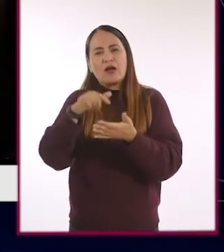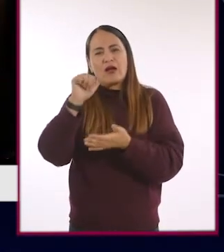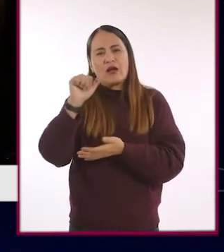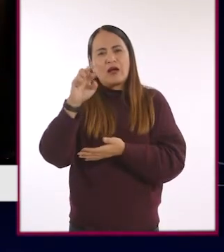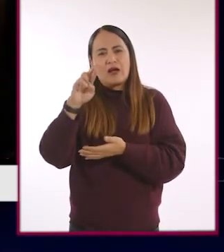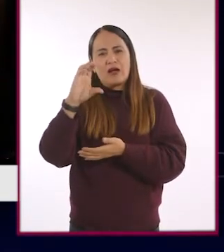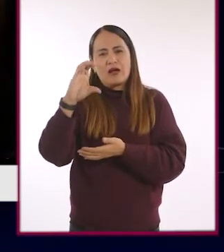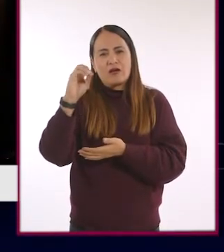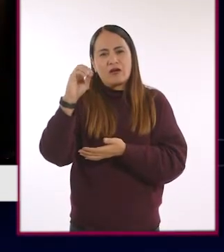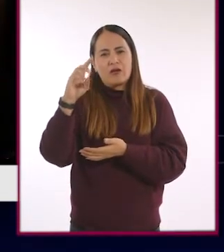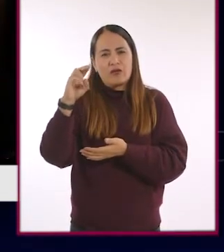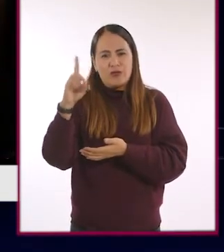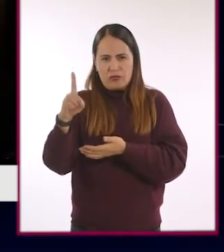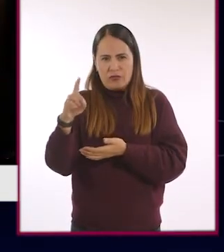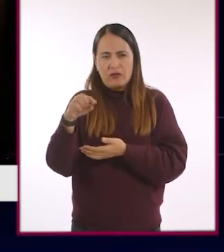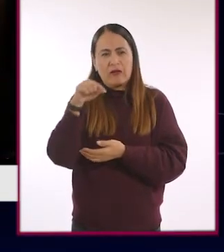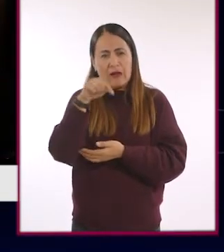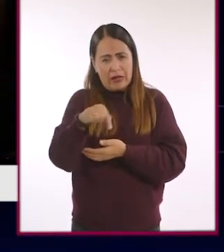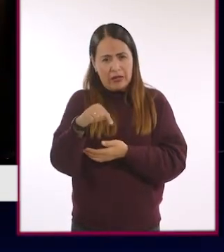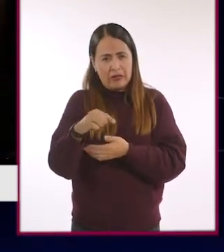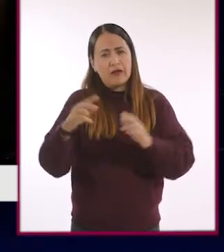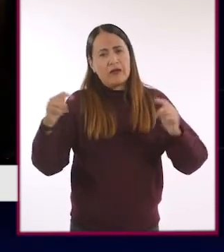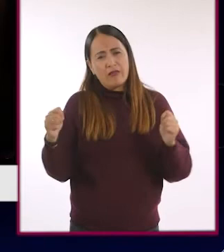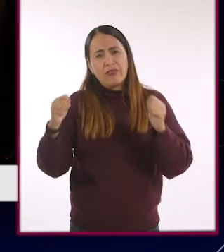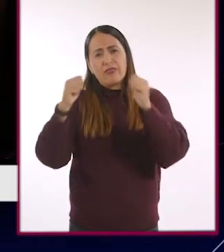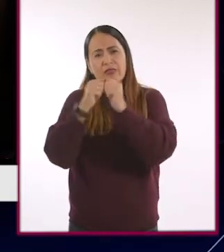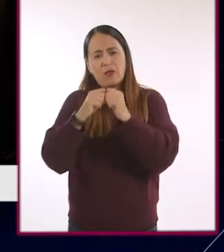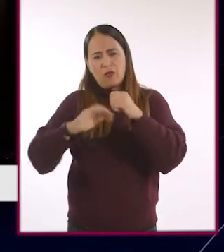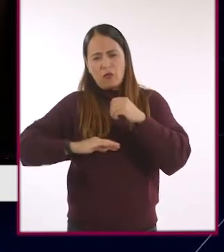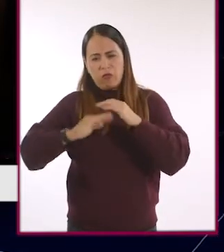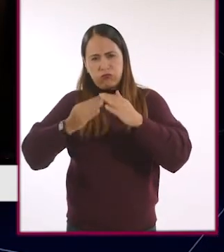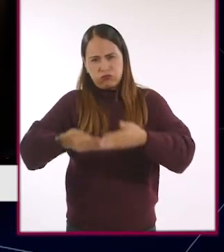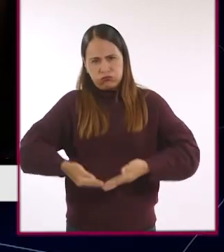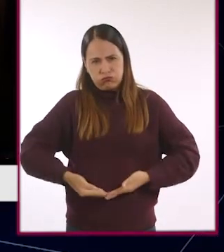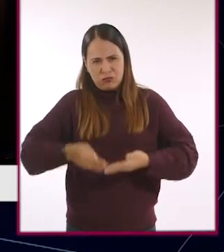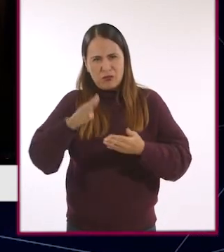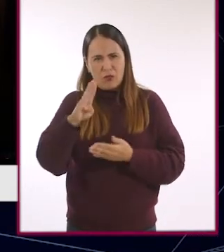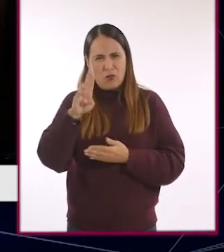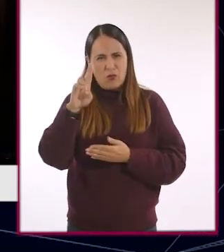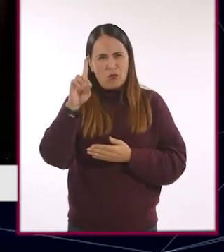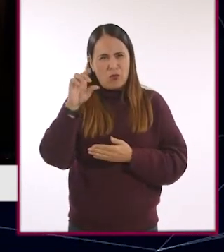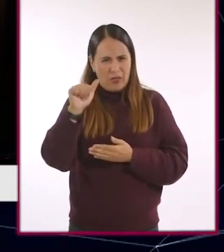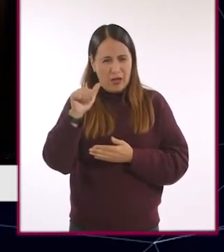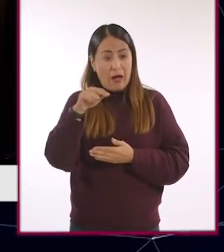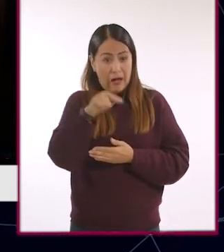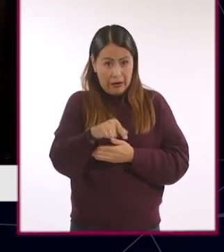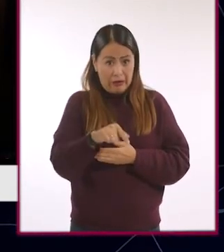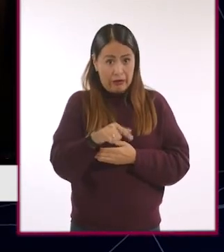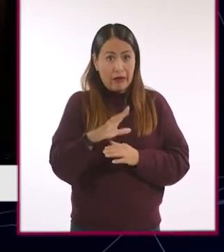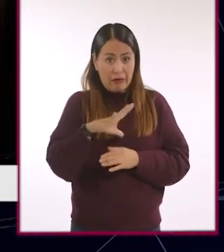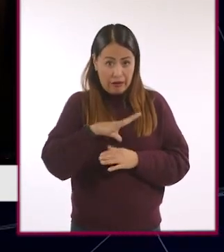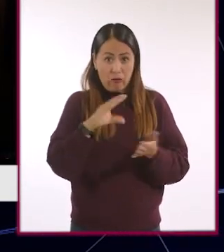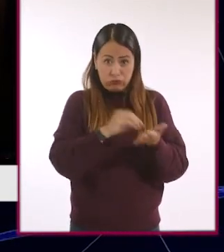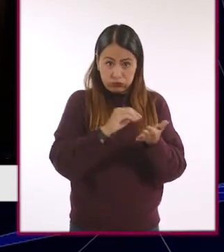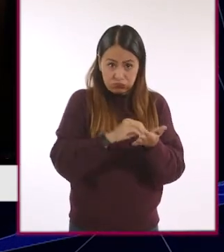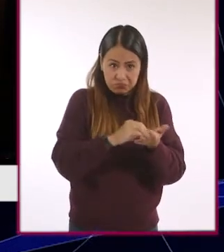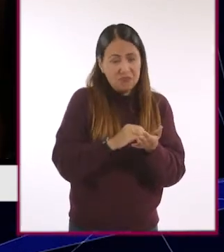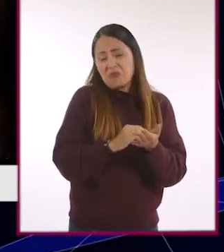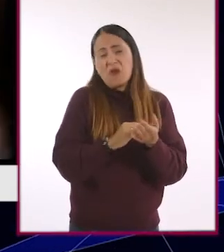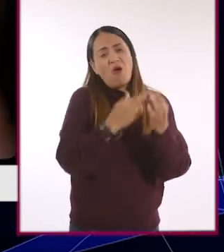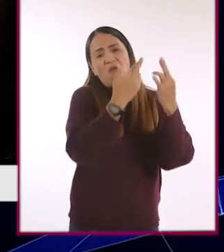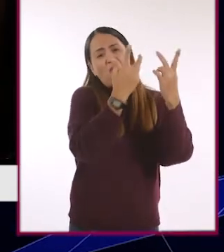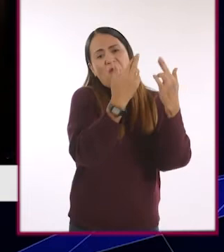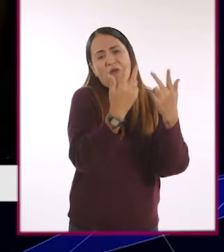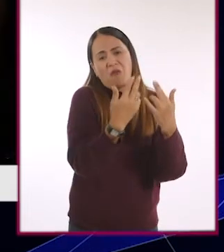es un templo budista, ¿no? Que estaba en la jungla. Y ya no existe porque ya está destruido, y más bien nosotros